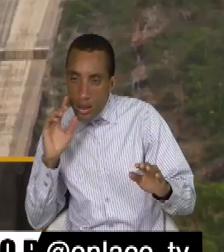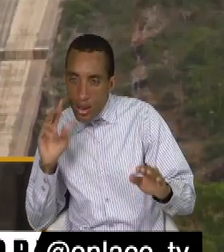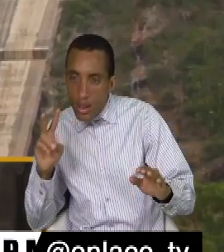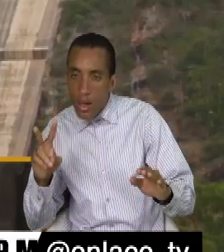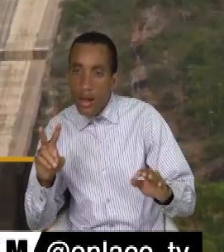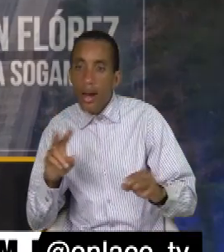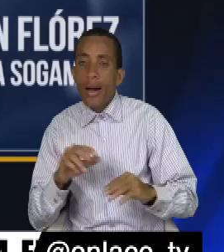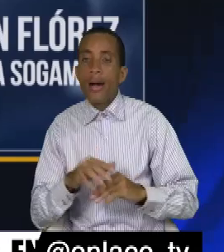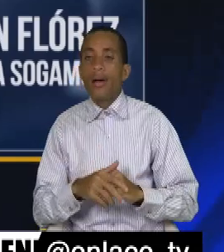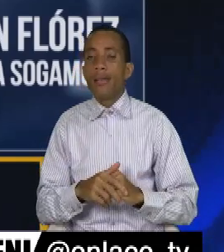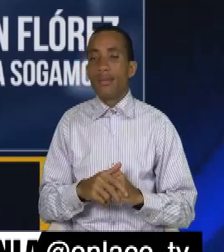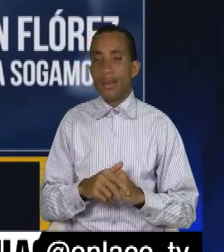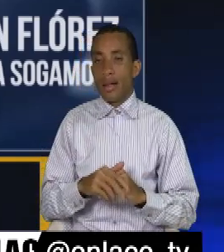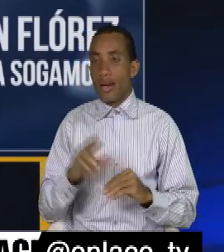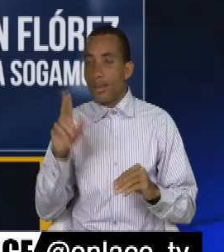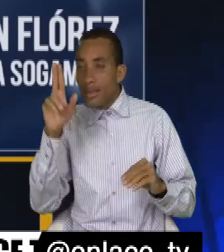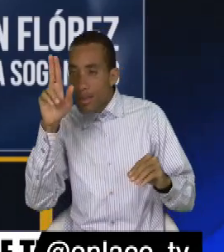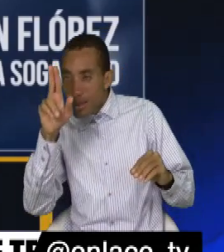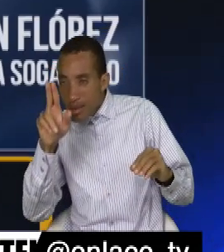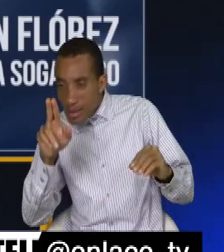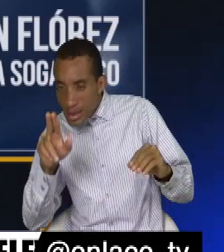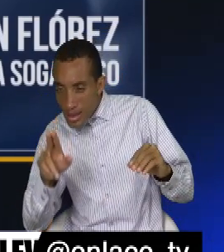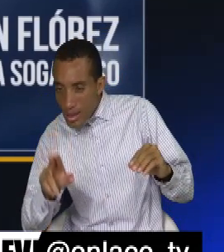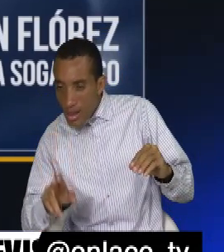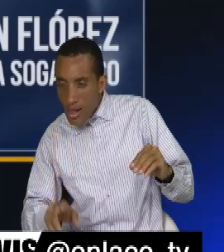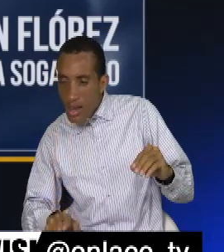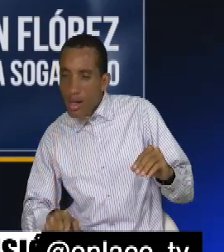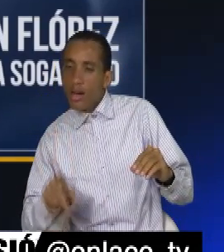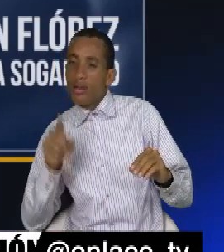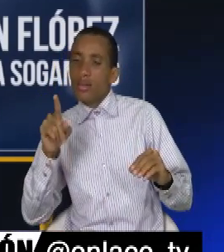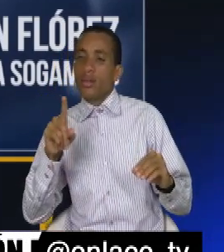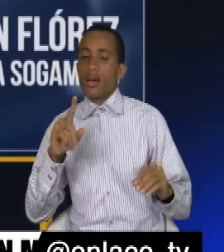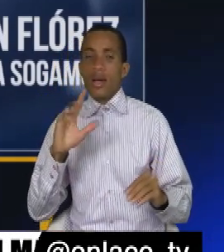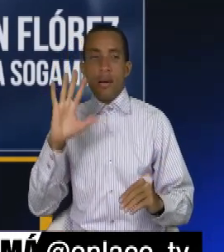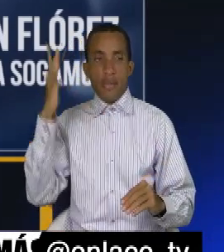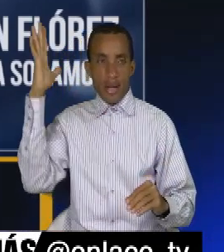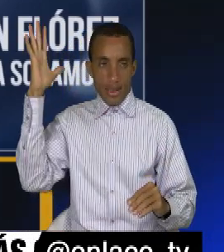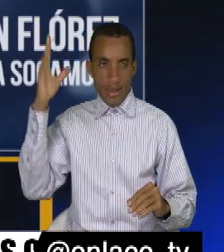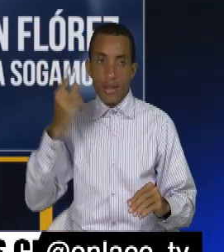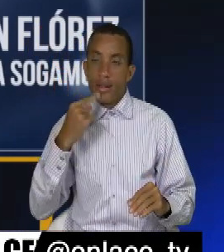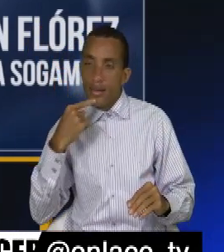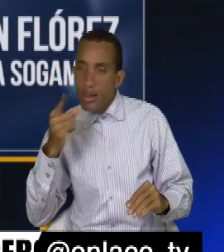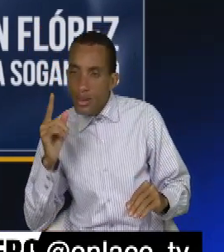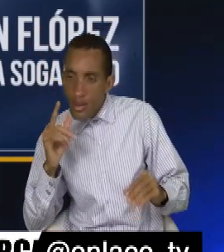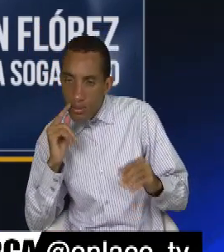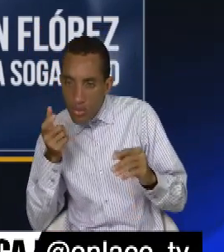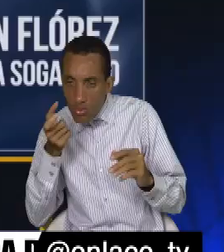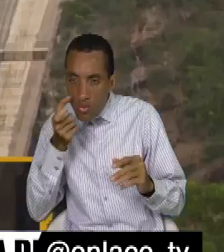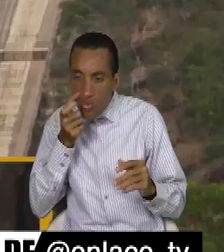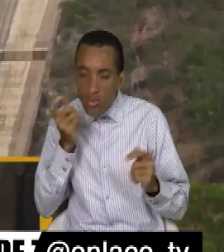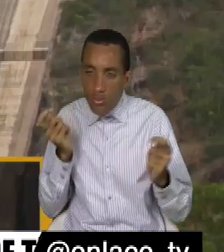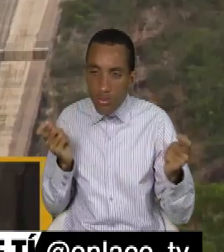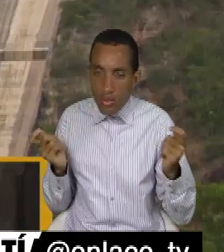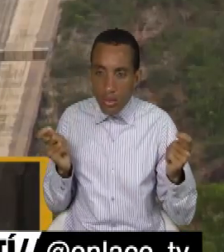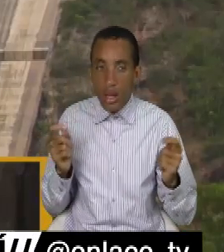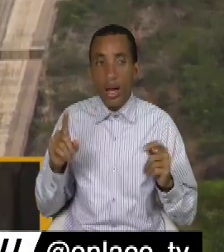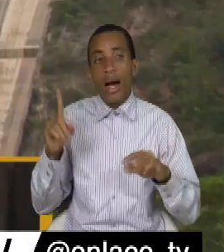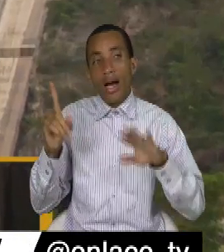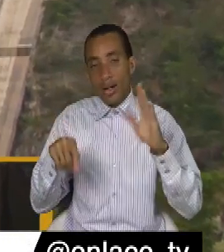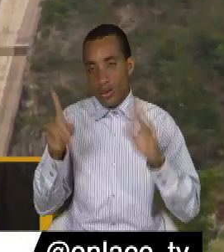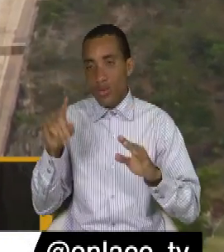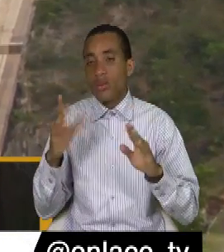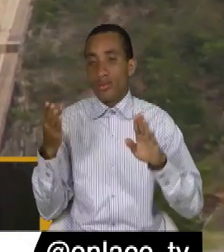hacen para monitoreo. Se ha presentado alguna información en cuanto a algunos problemas en las compuertas que no